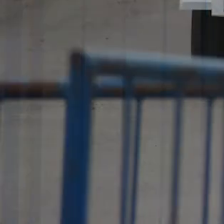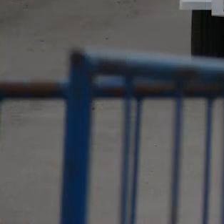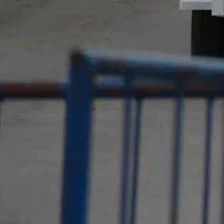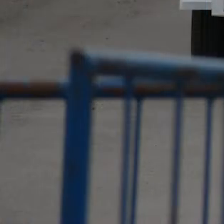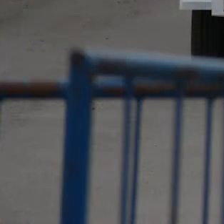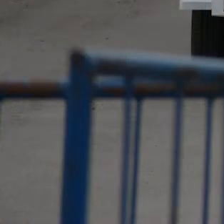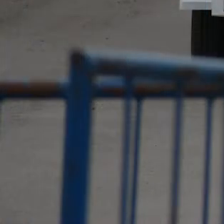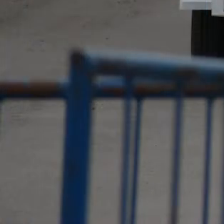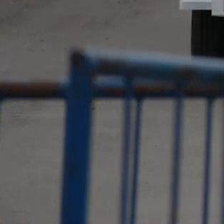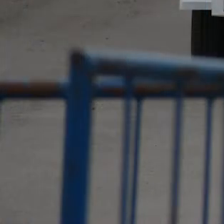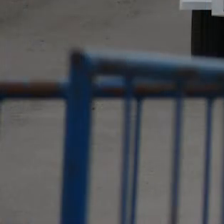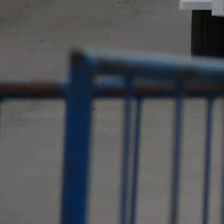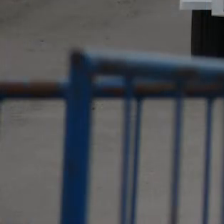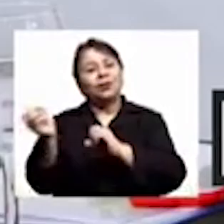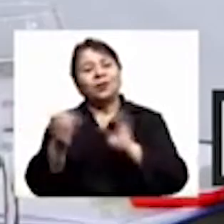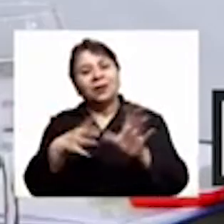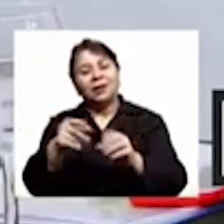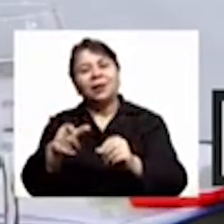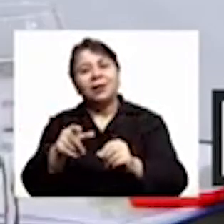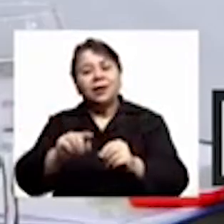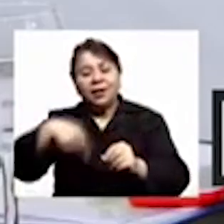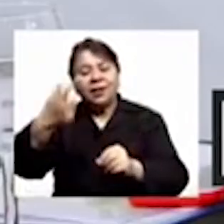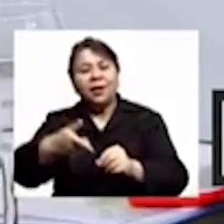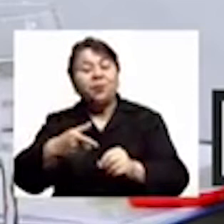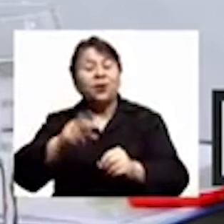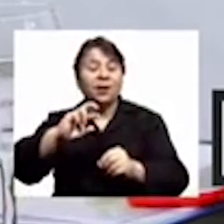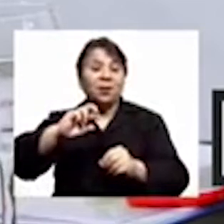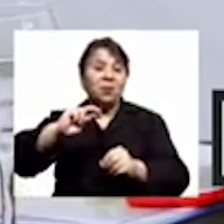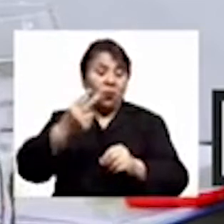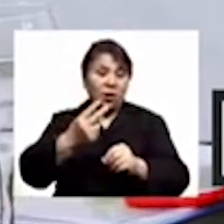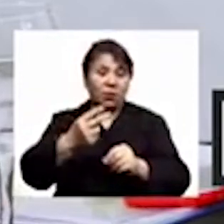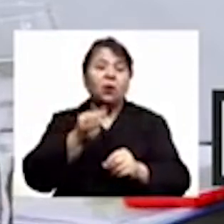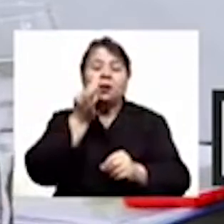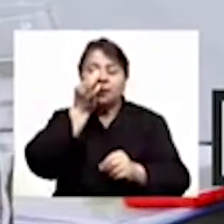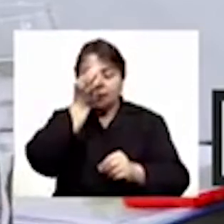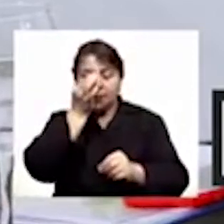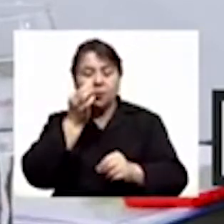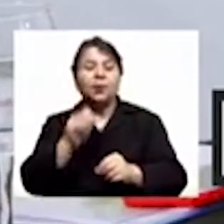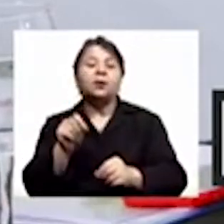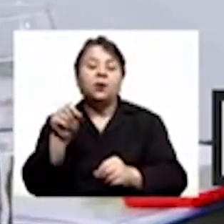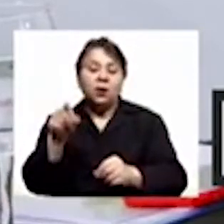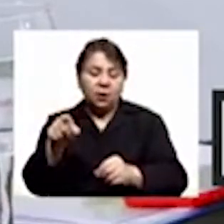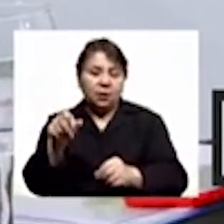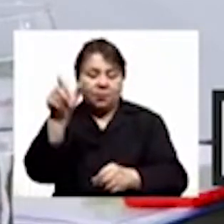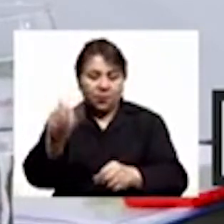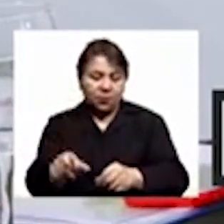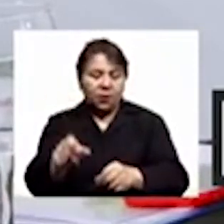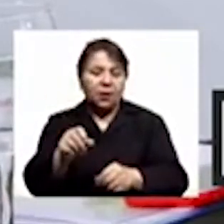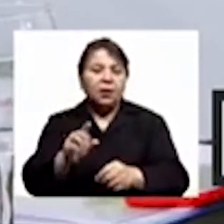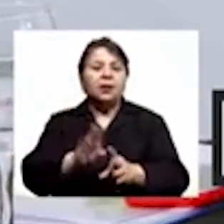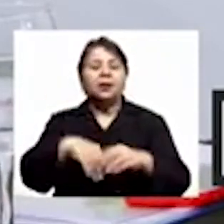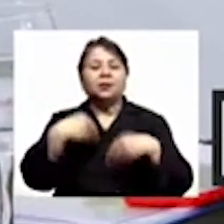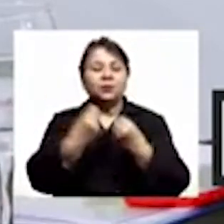se le realiza un hisopado y se ha confirmado que es positivo.